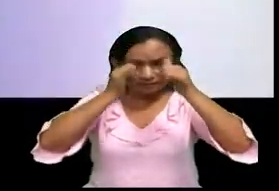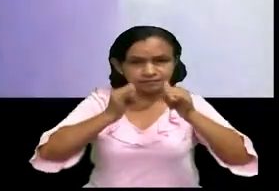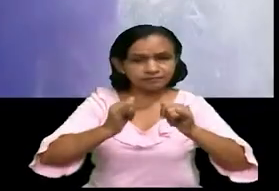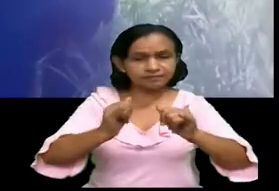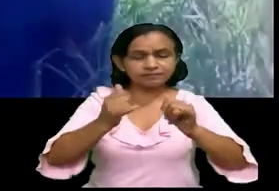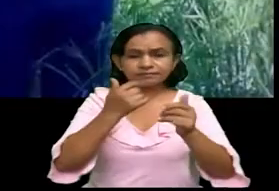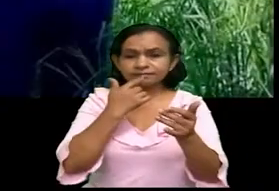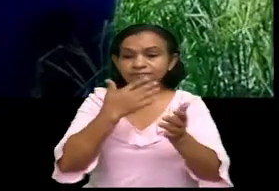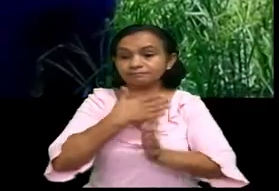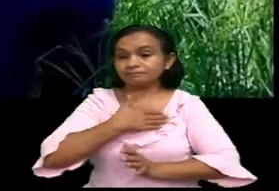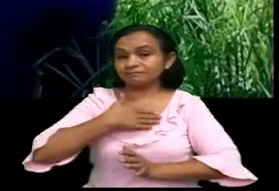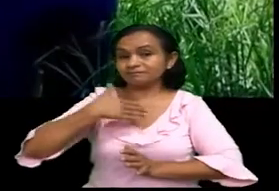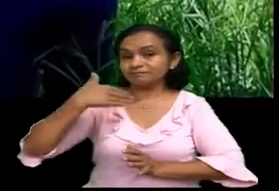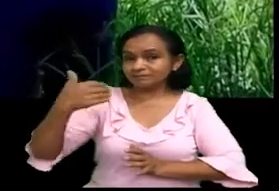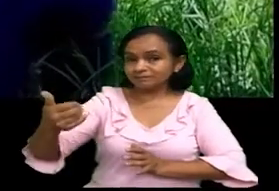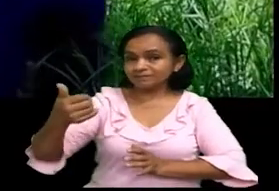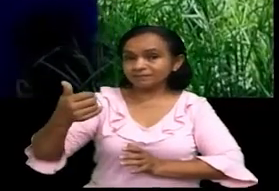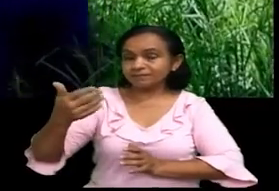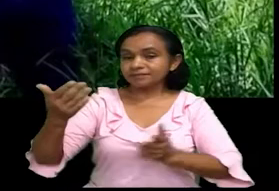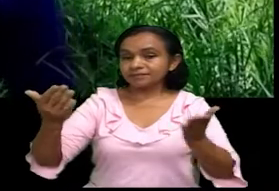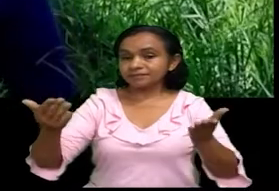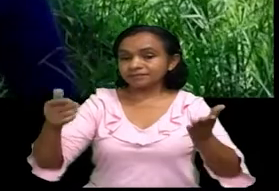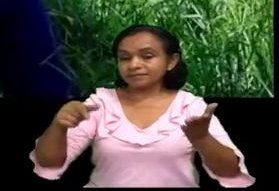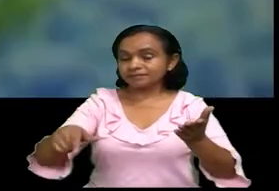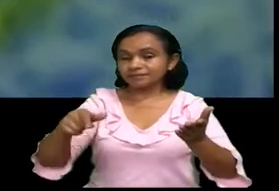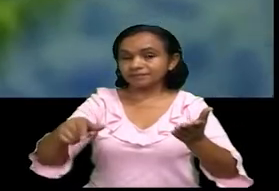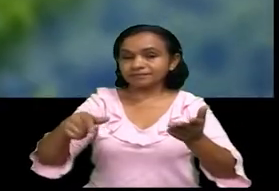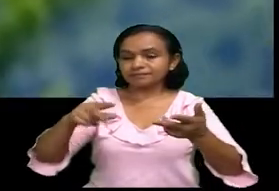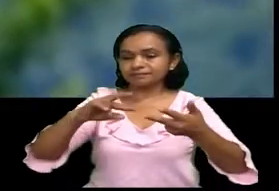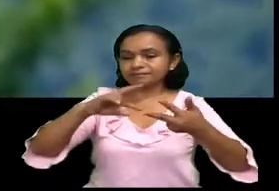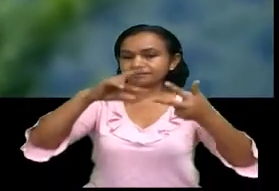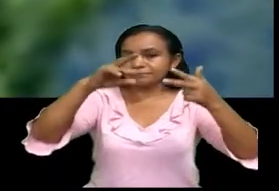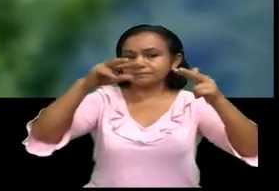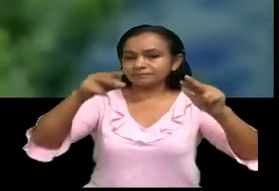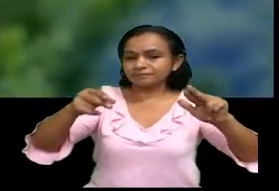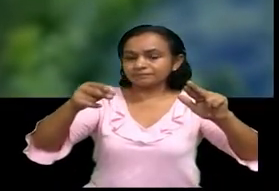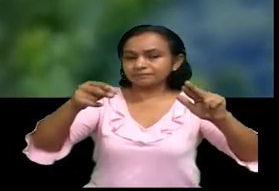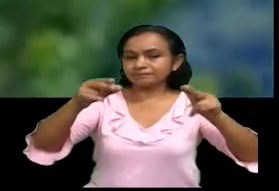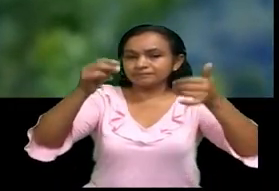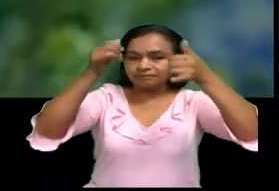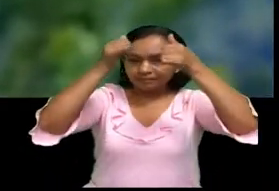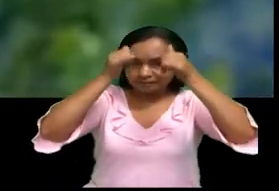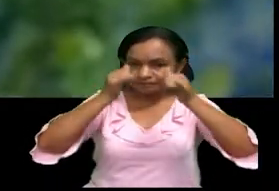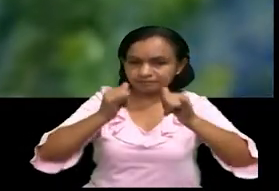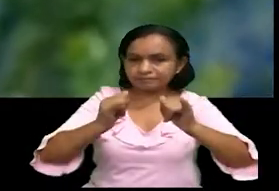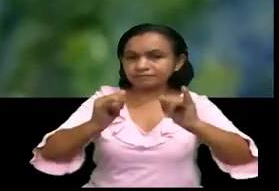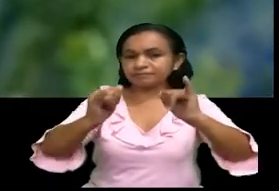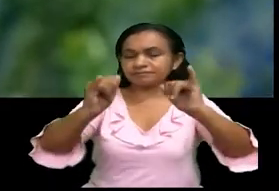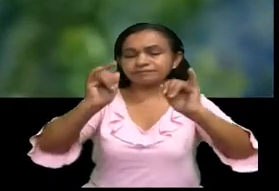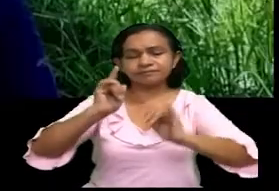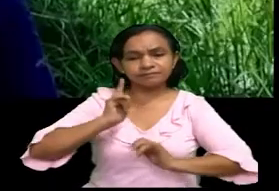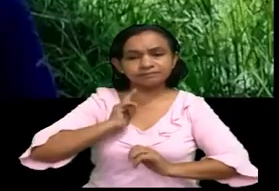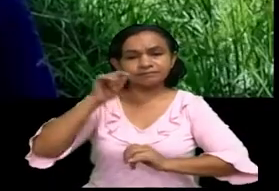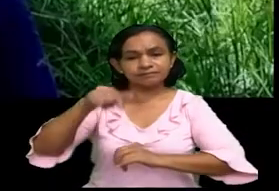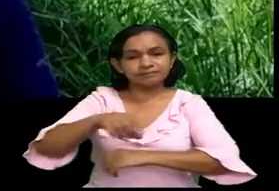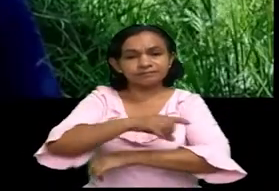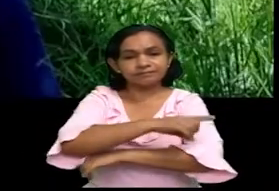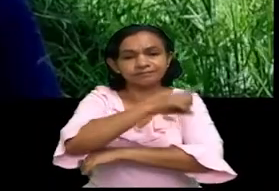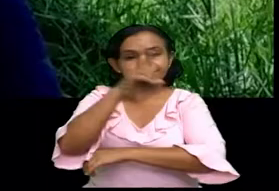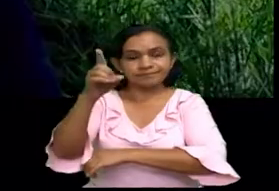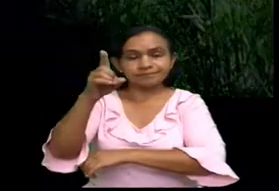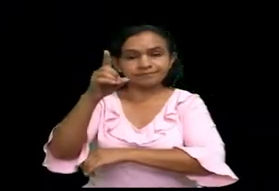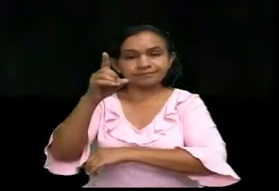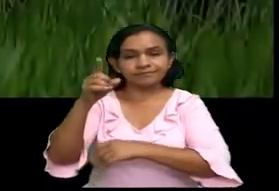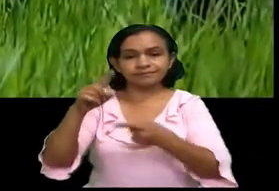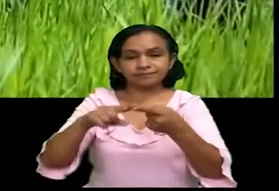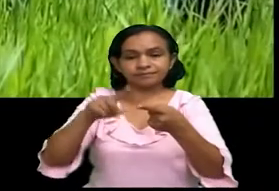por mejorar, ese nivel genético que tiene nuestra ganadería y eso ha hecho que el día de hoy las razas como